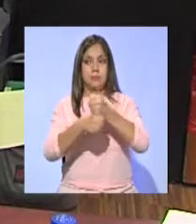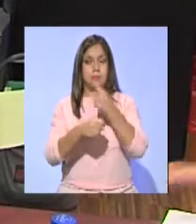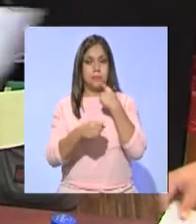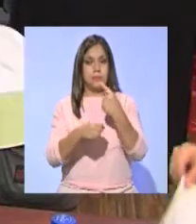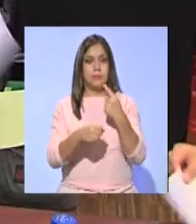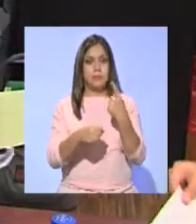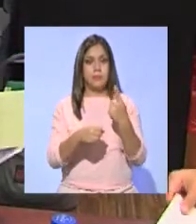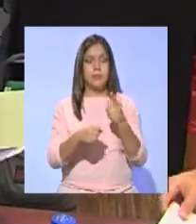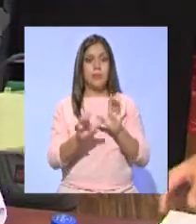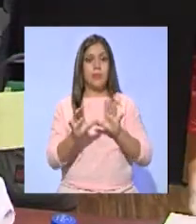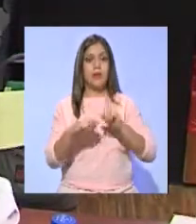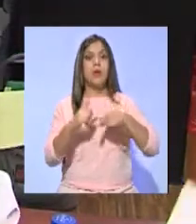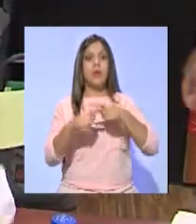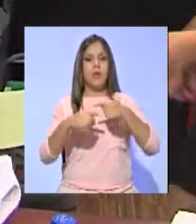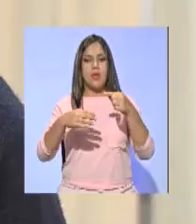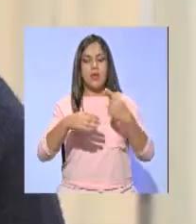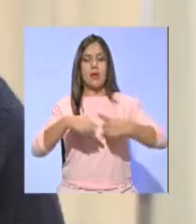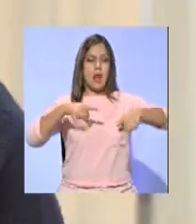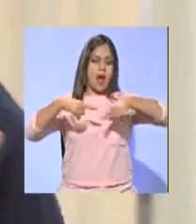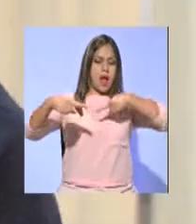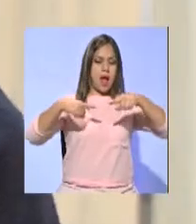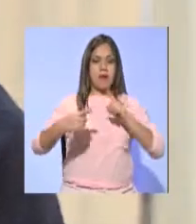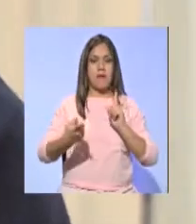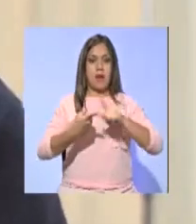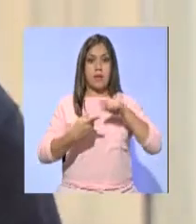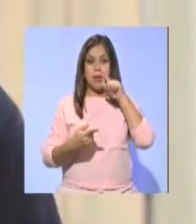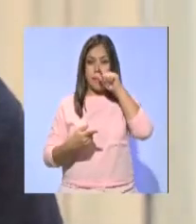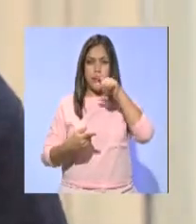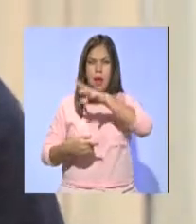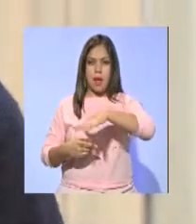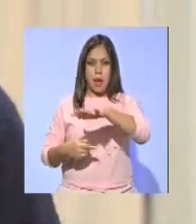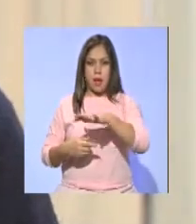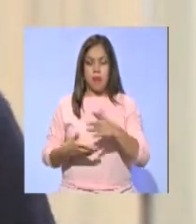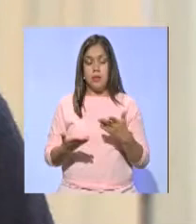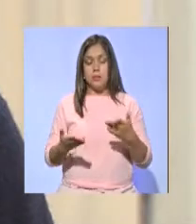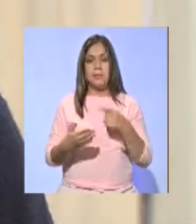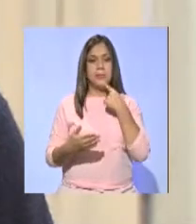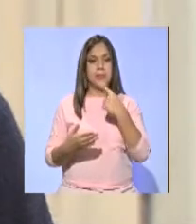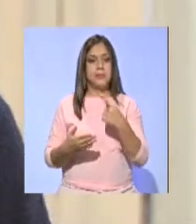se presenta desde el jefe hacia sus empleados. Esta conducta puede